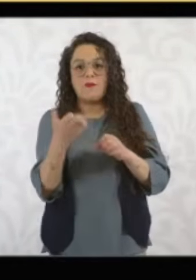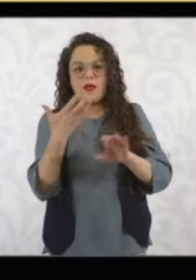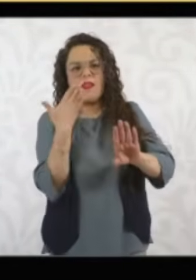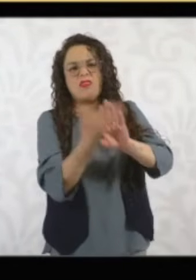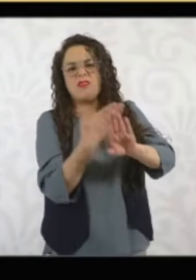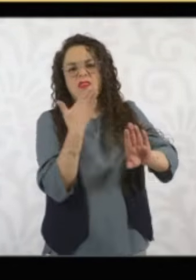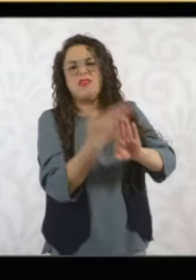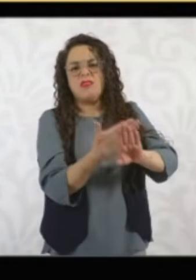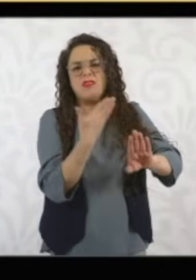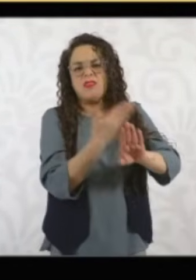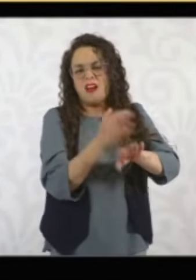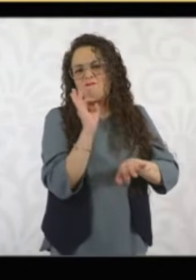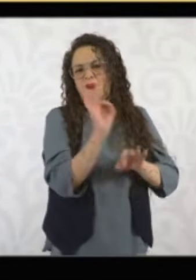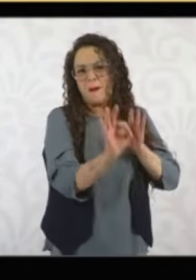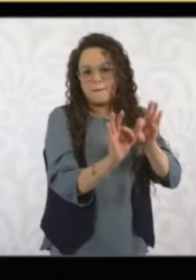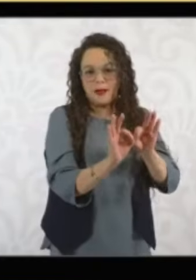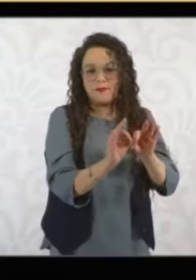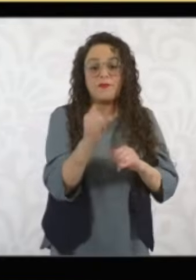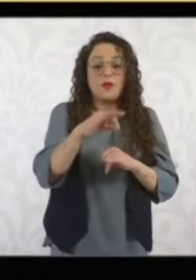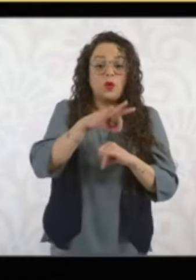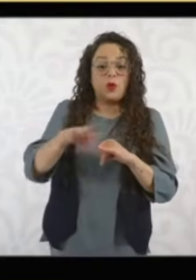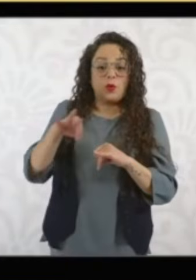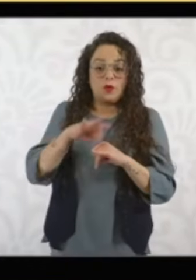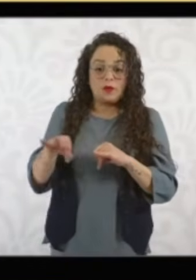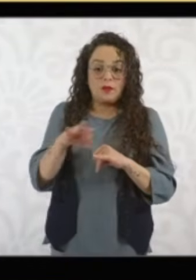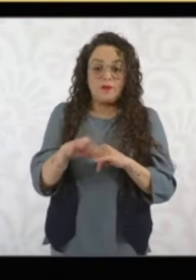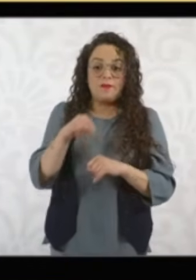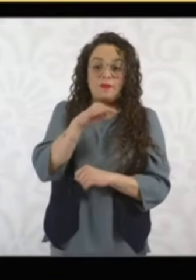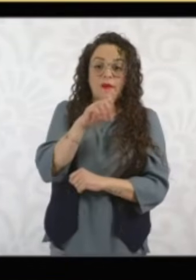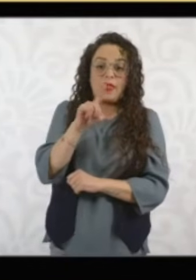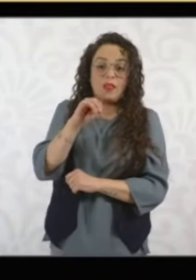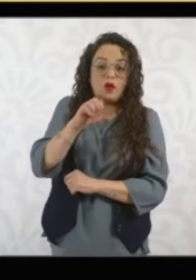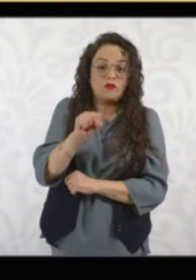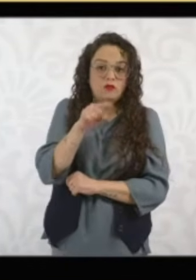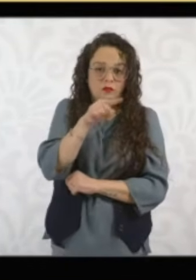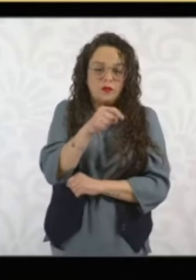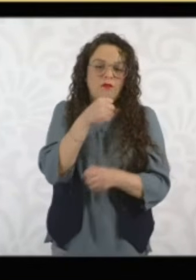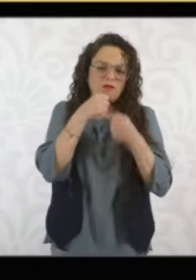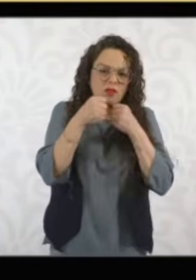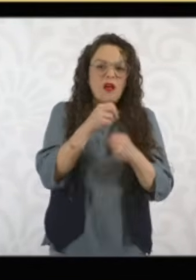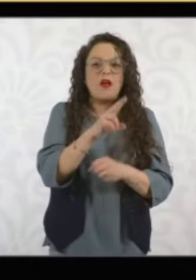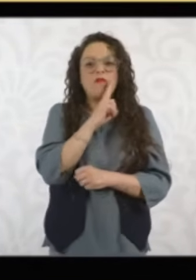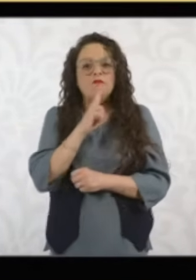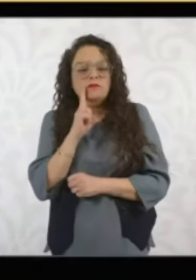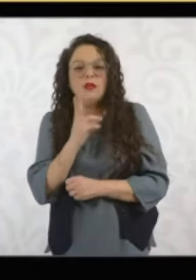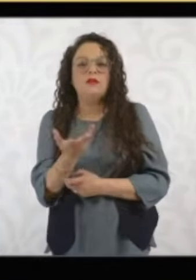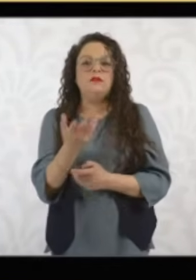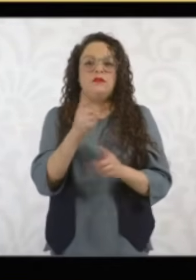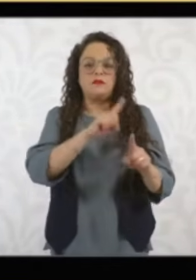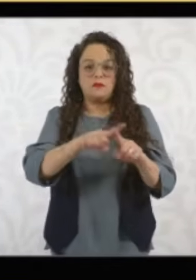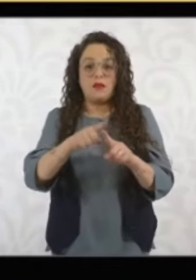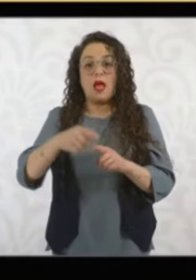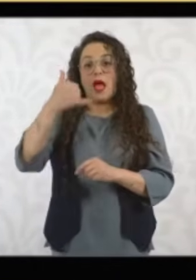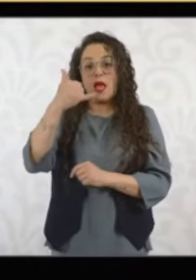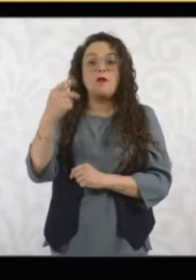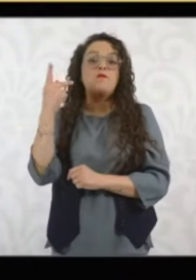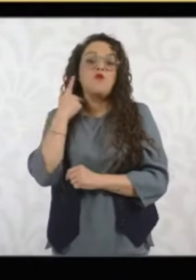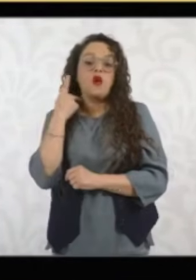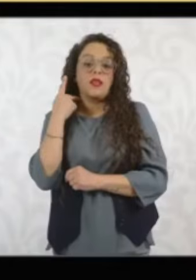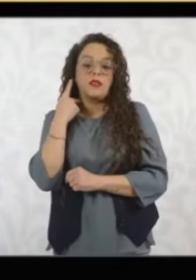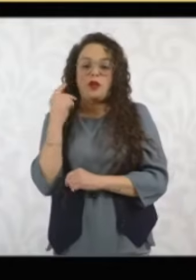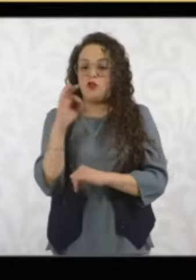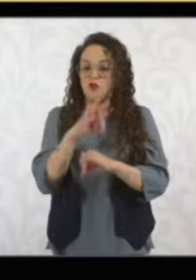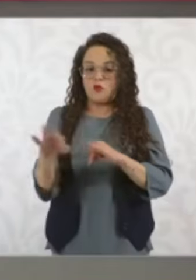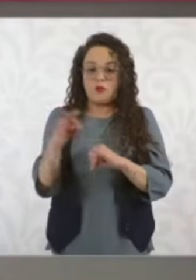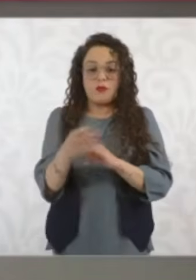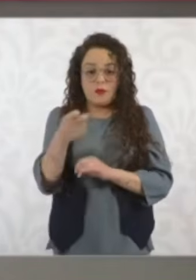y finalmente el papel que juegan los medios y también el papel de los políticos. Entonces pueden